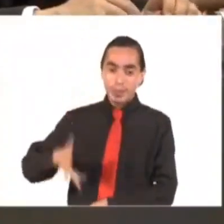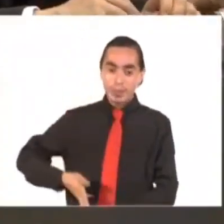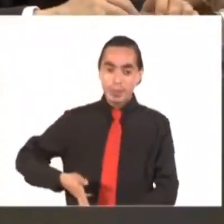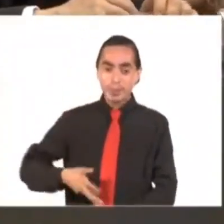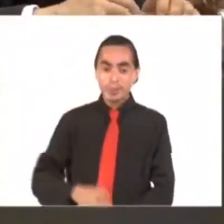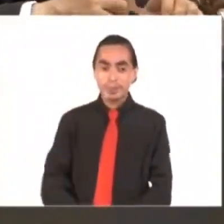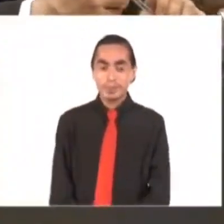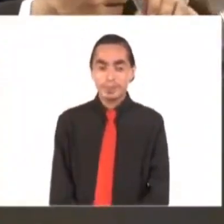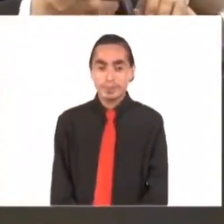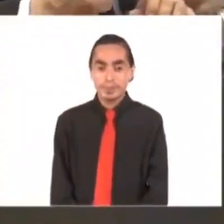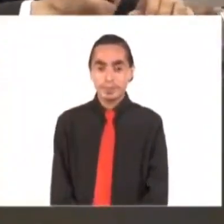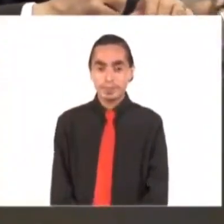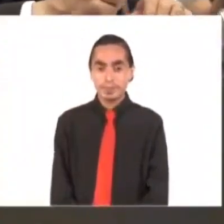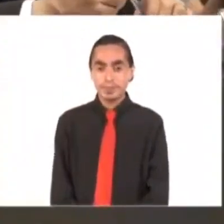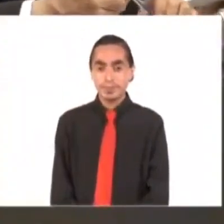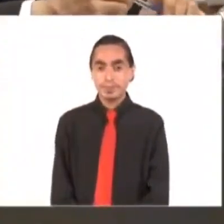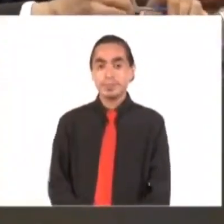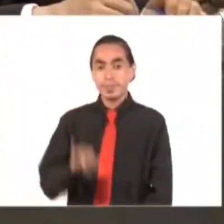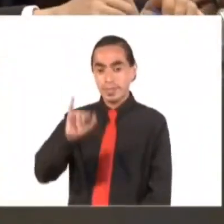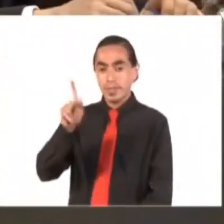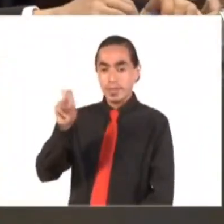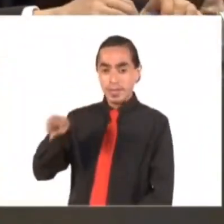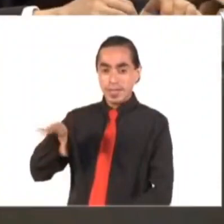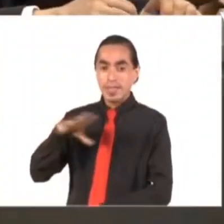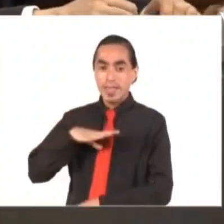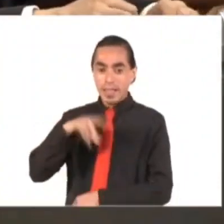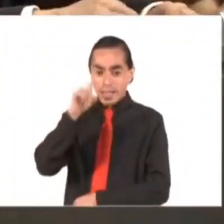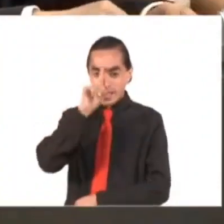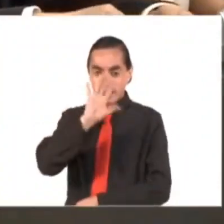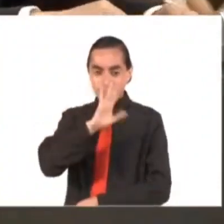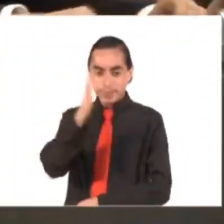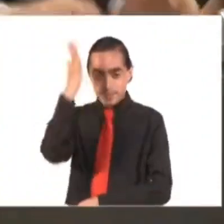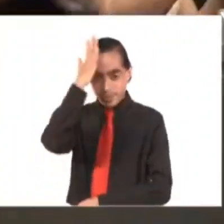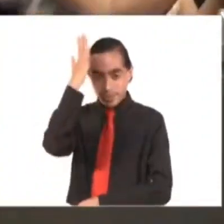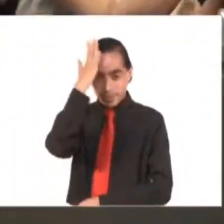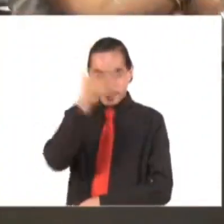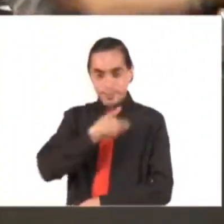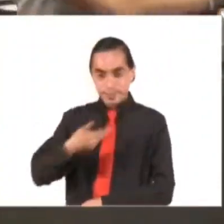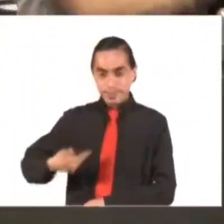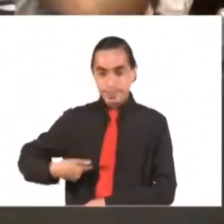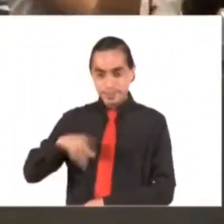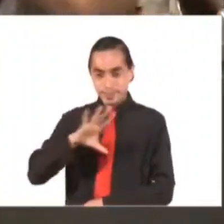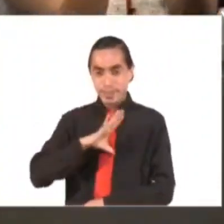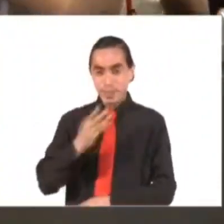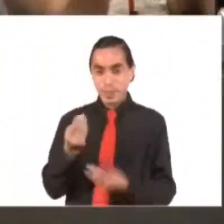este Consejo Económico, Social y Ambiental de la Ciudad de México. Muchas gracias.